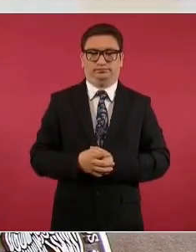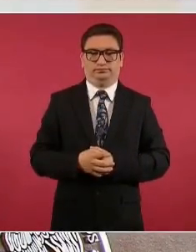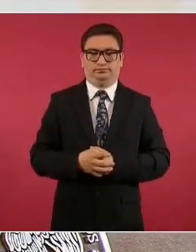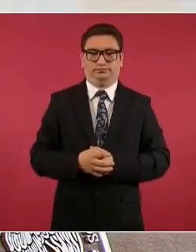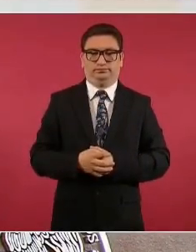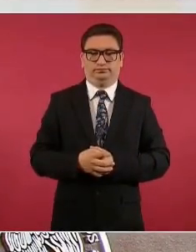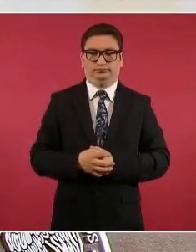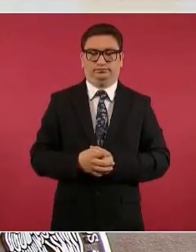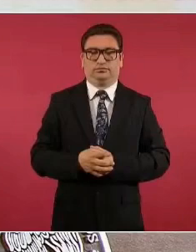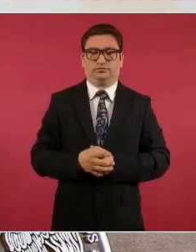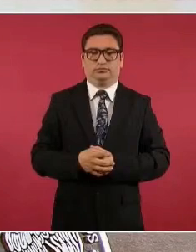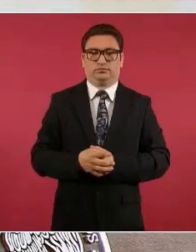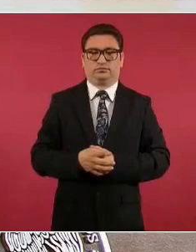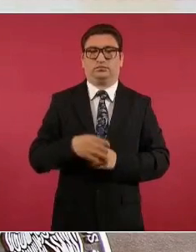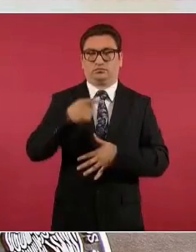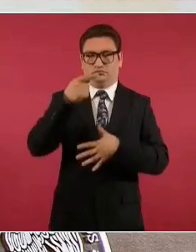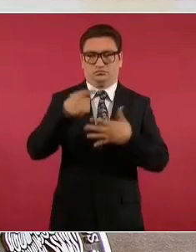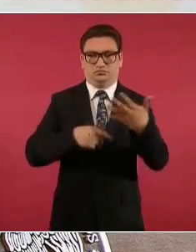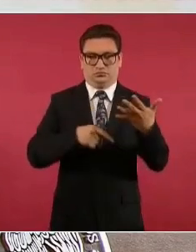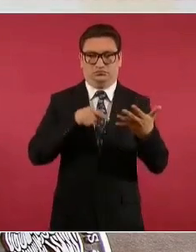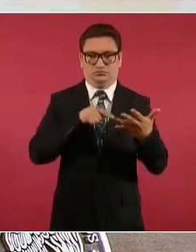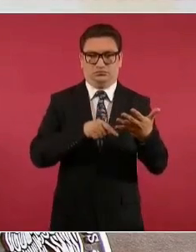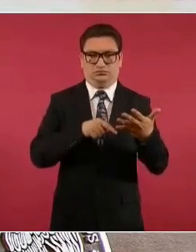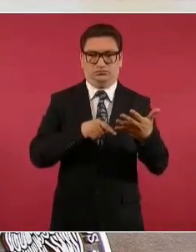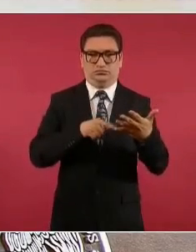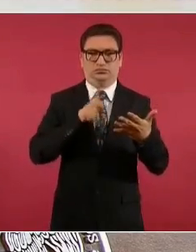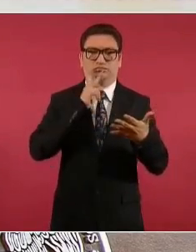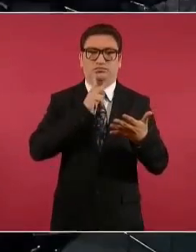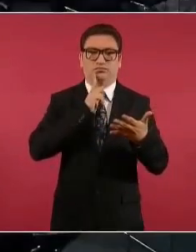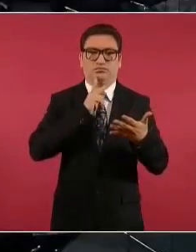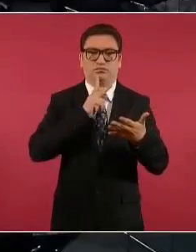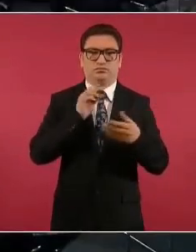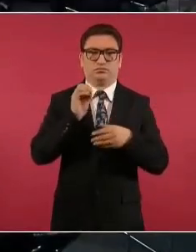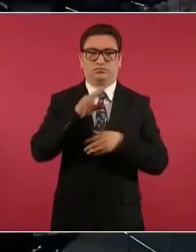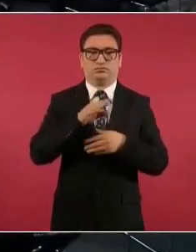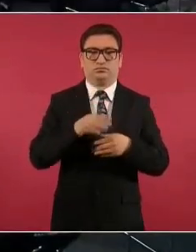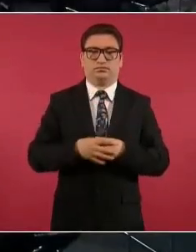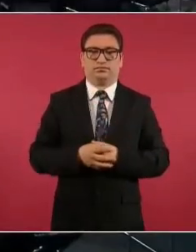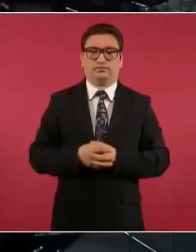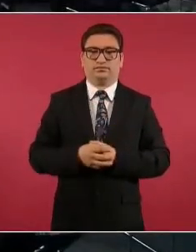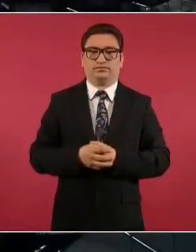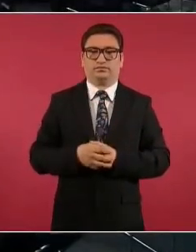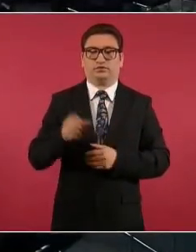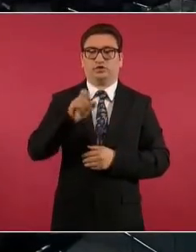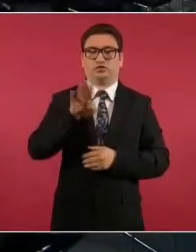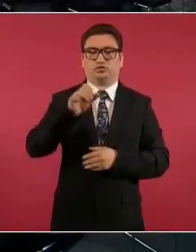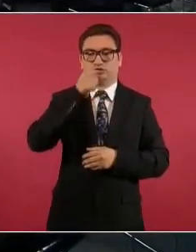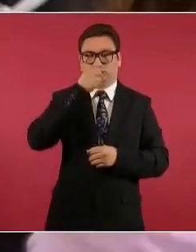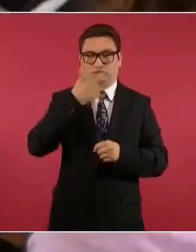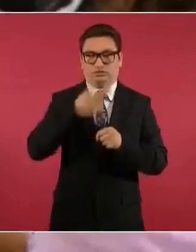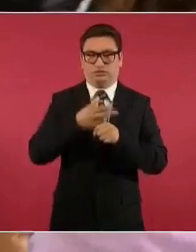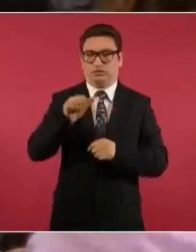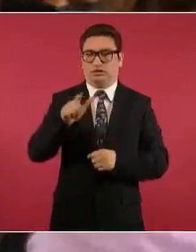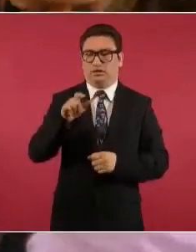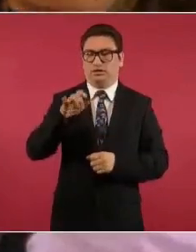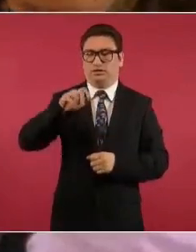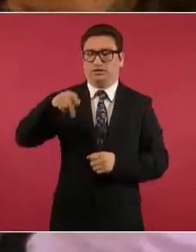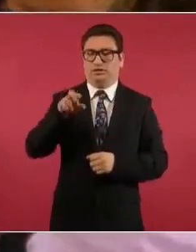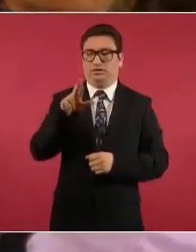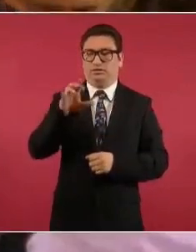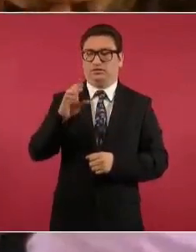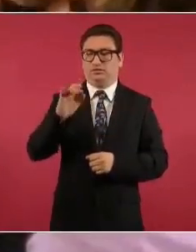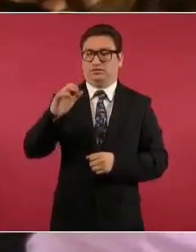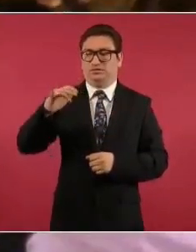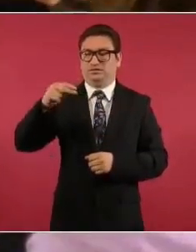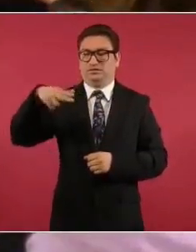Sí. Y ahí están incluidos. Póngame la parte esa. Pero el subsecretario Alejandro Encinas, cuando hizo la